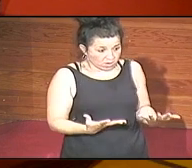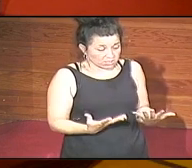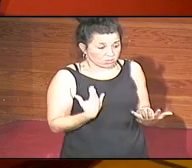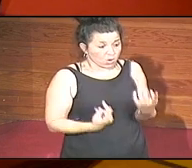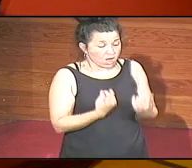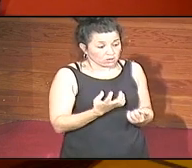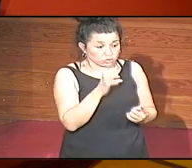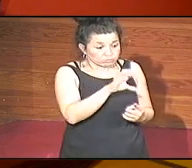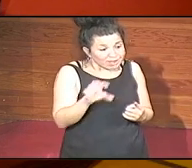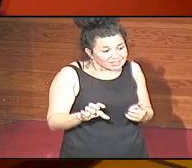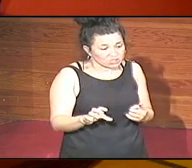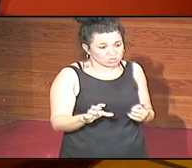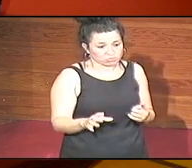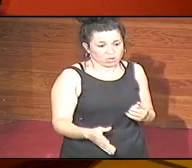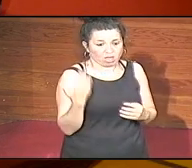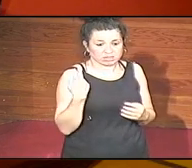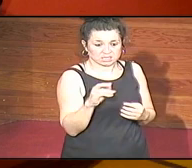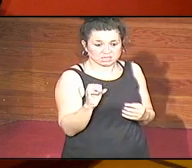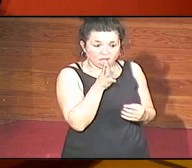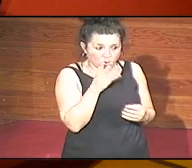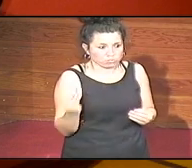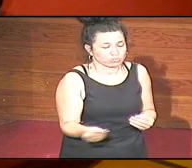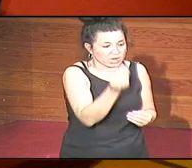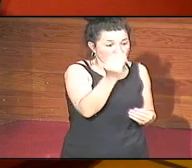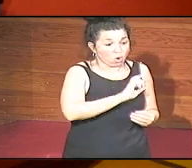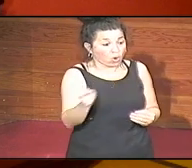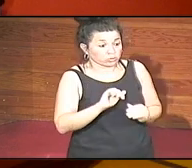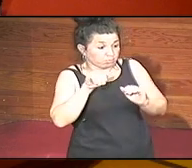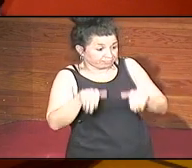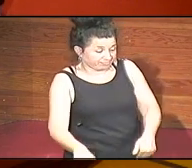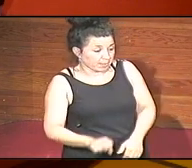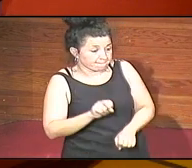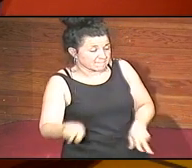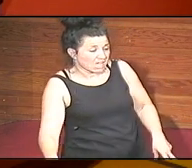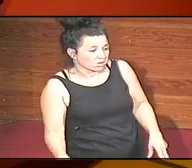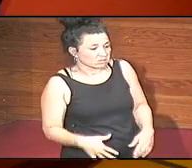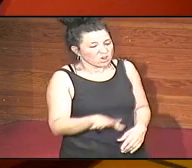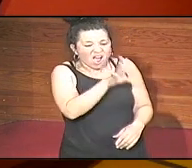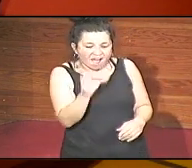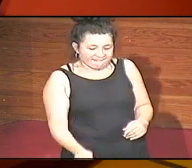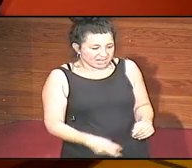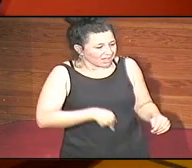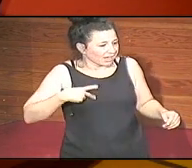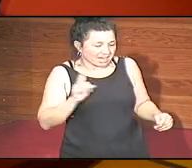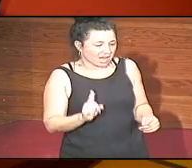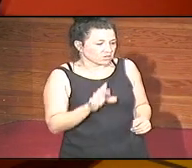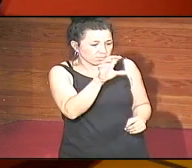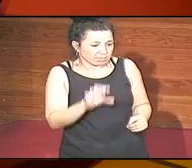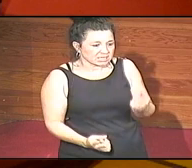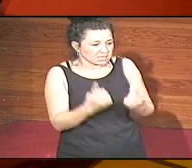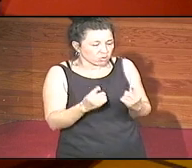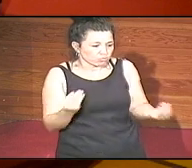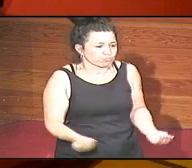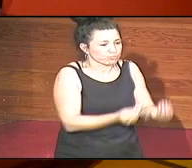cayeron y yo creo que eso va a cambiar no creo que sea áfrica ir hacia un lugar sino algunos países mejorarán